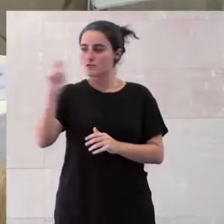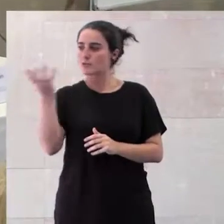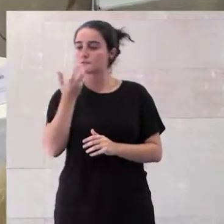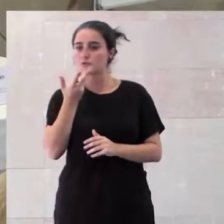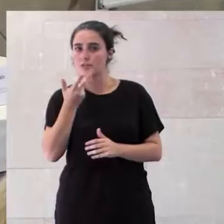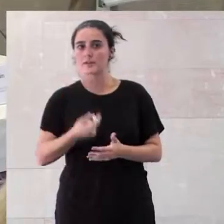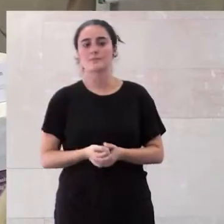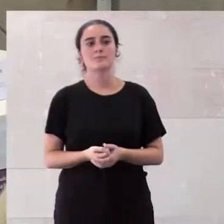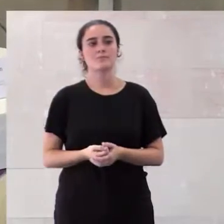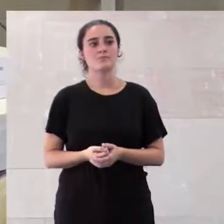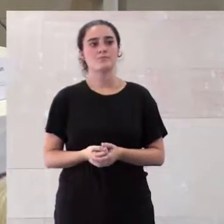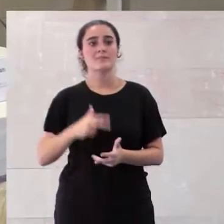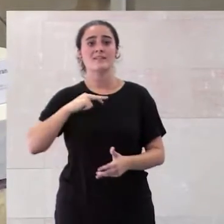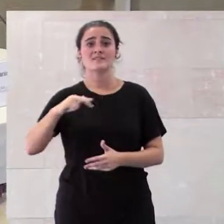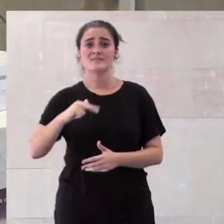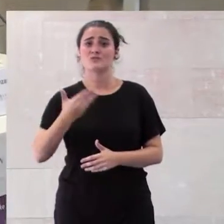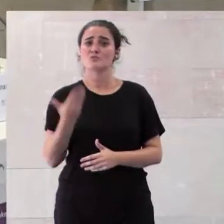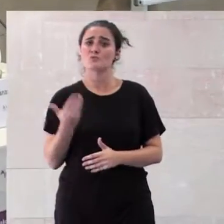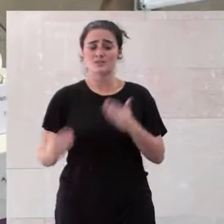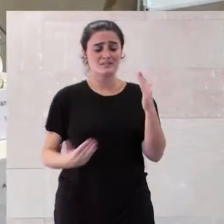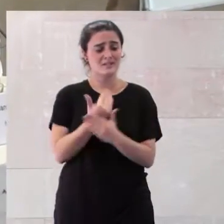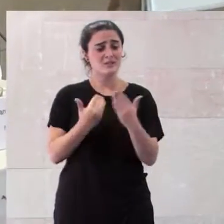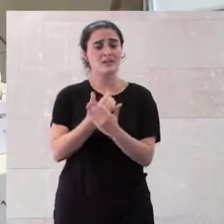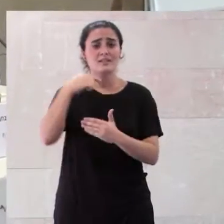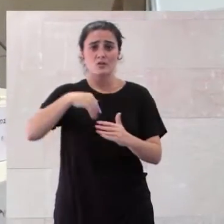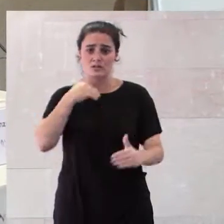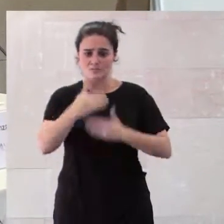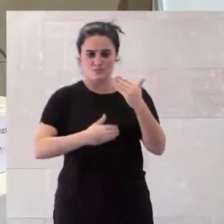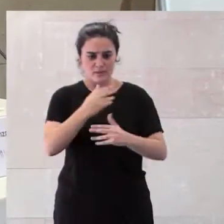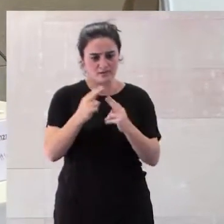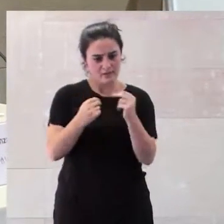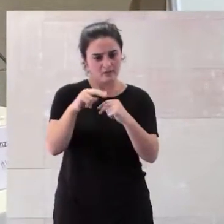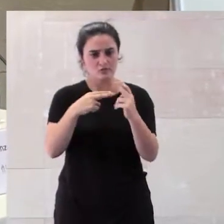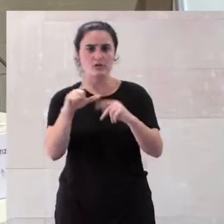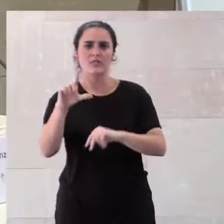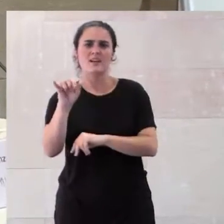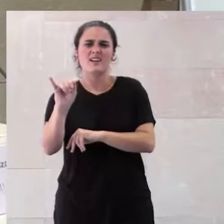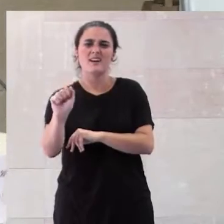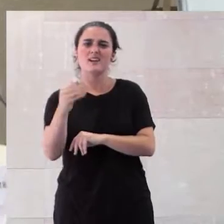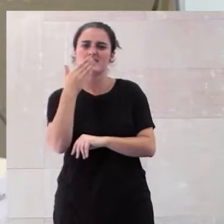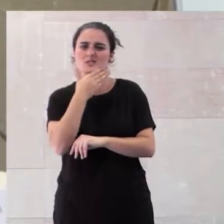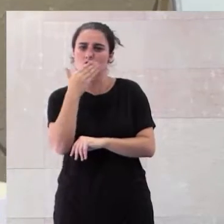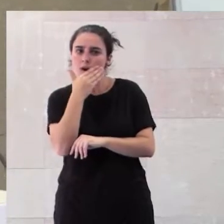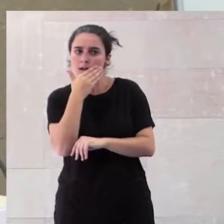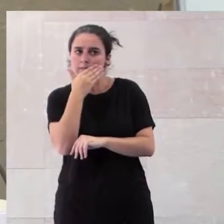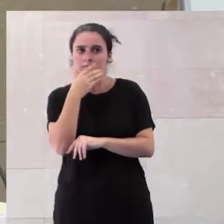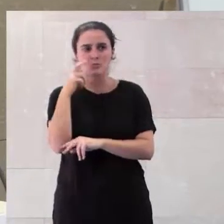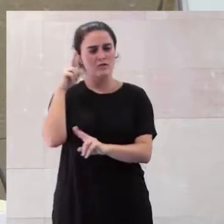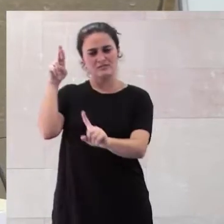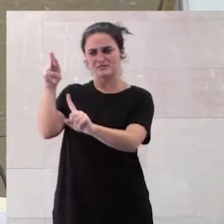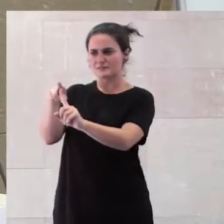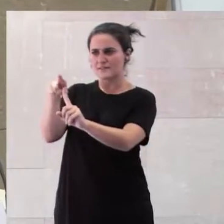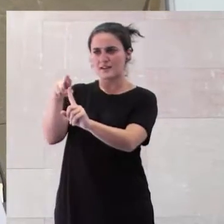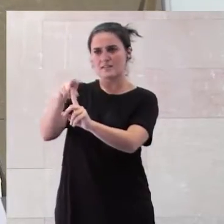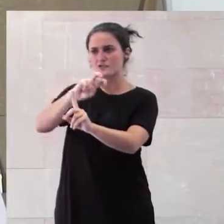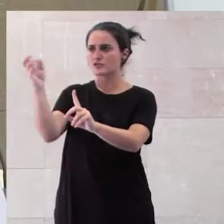ez? Va a ser clave en la jornada de hoy y a lo largo de todo el proceso de construcción de Laia Eskola, mirar y tomar como referencias